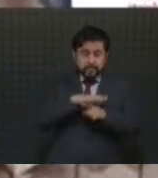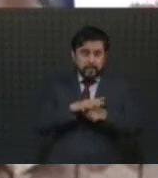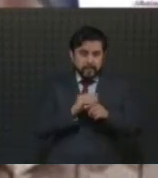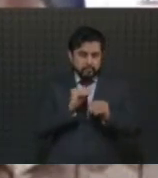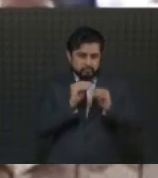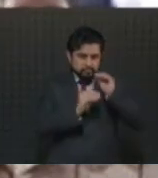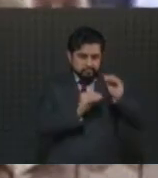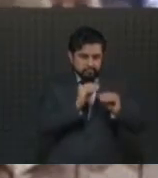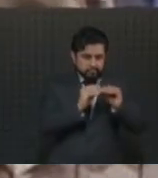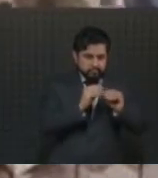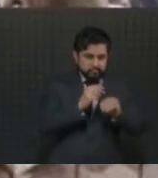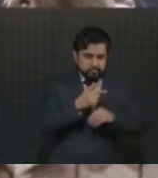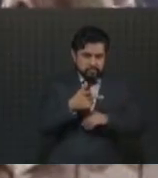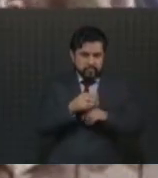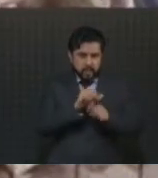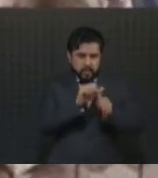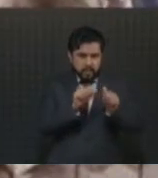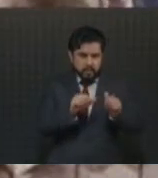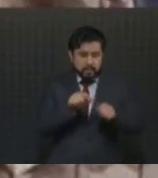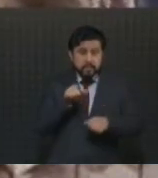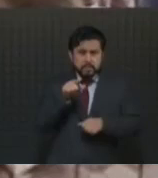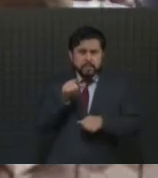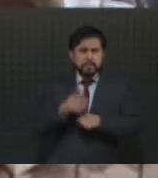una escultura